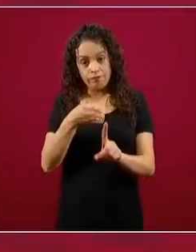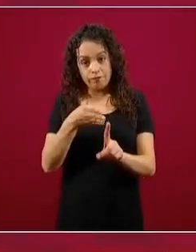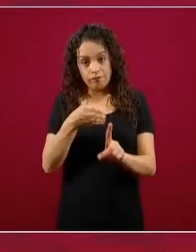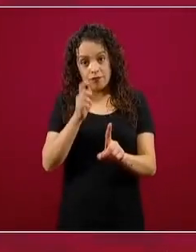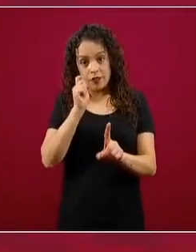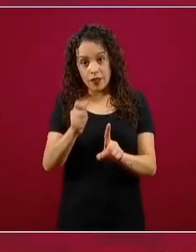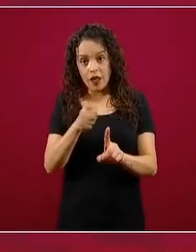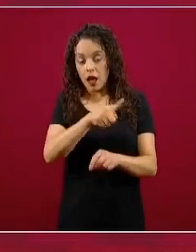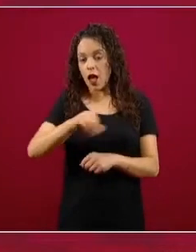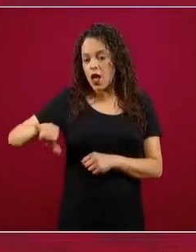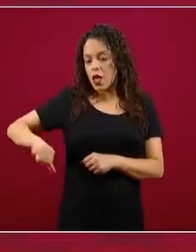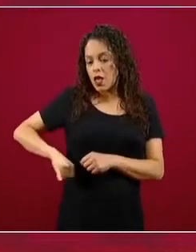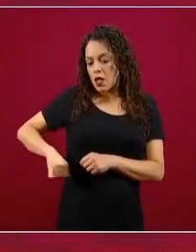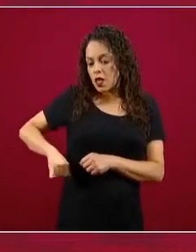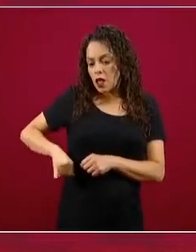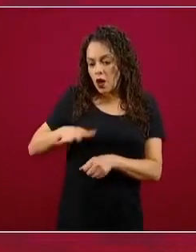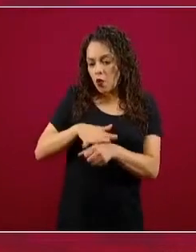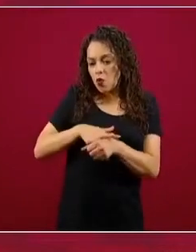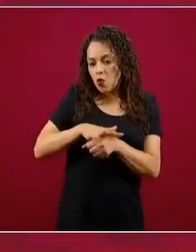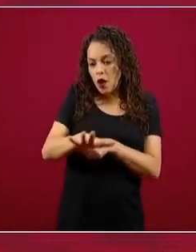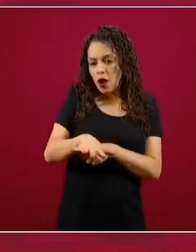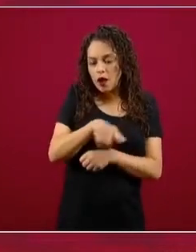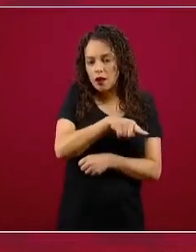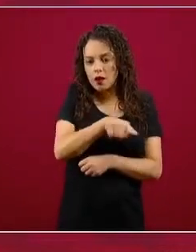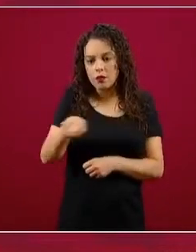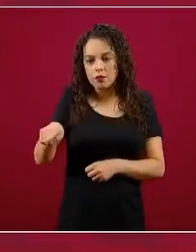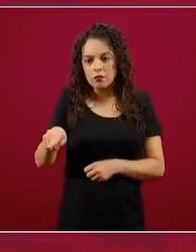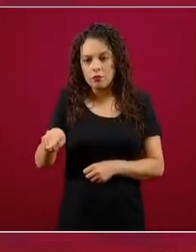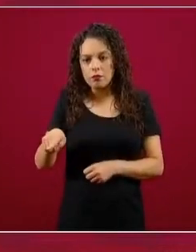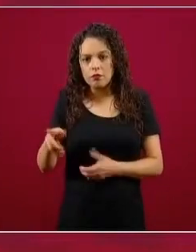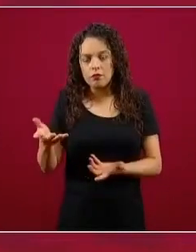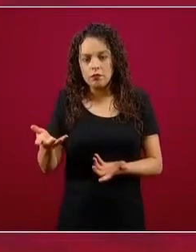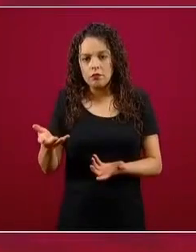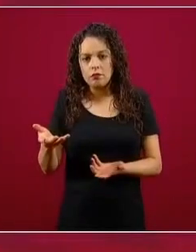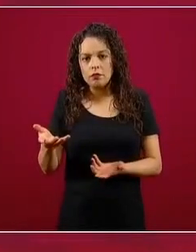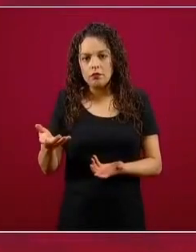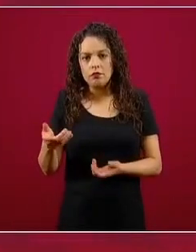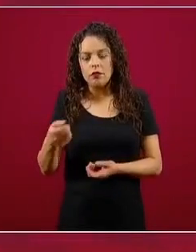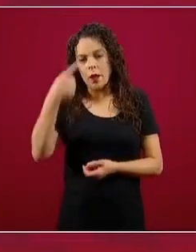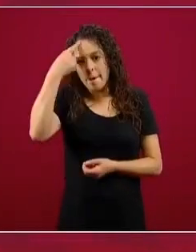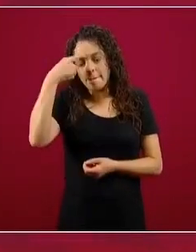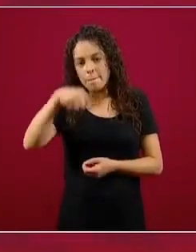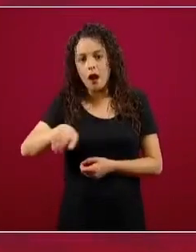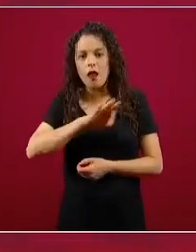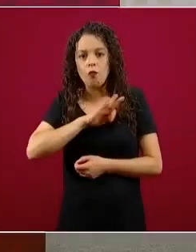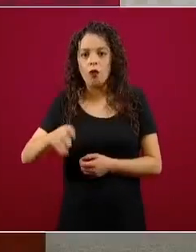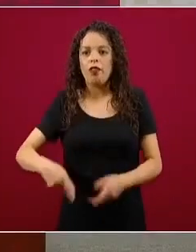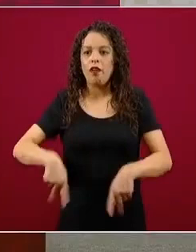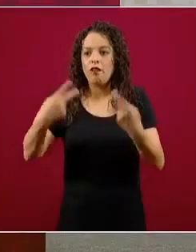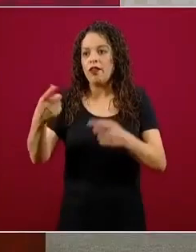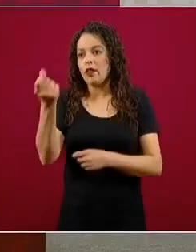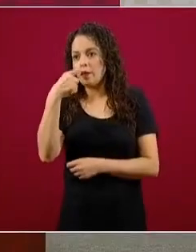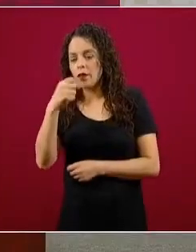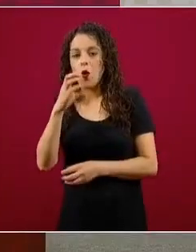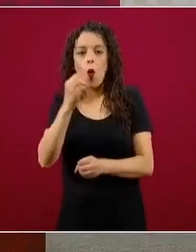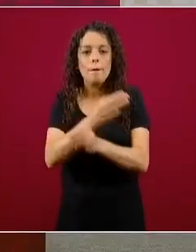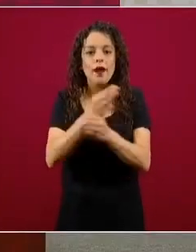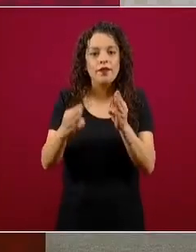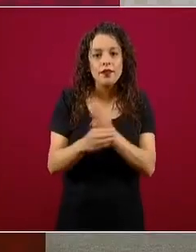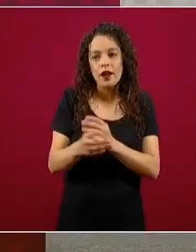ciertos intereses de los intermediarios de la comercialización de fármacos y equipos